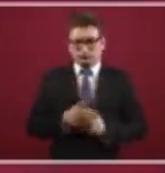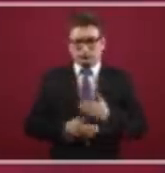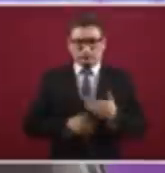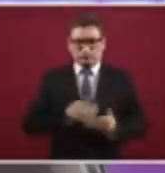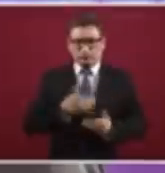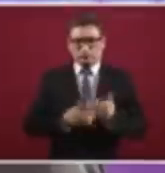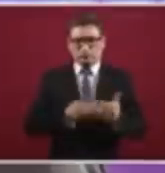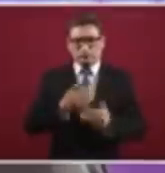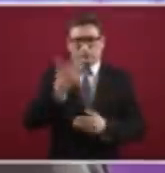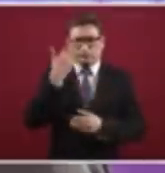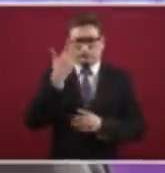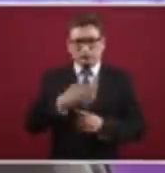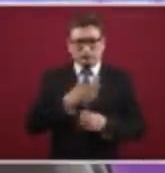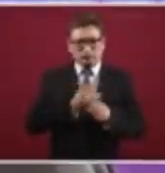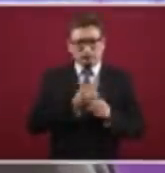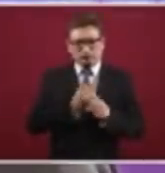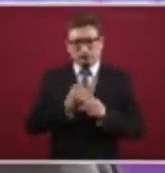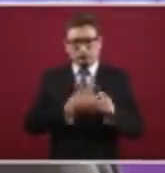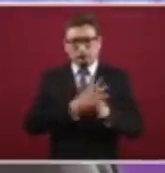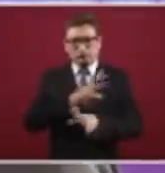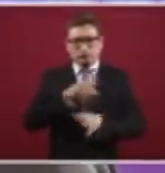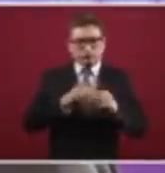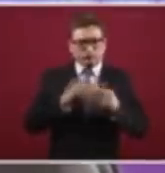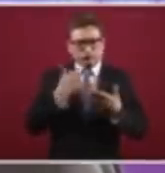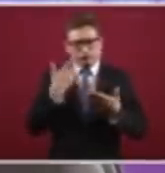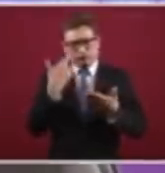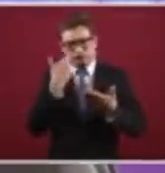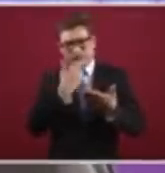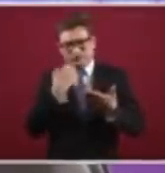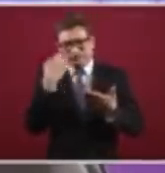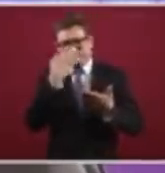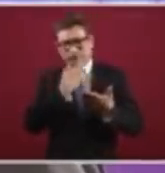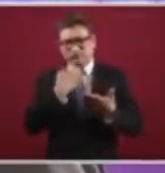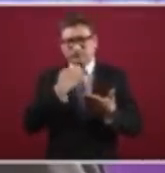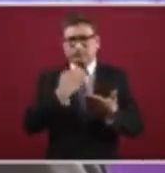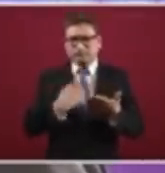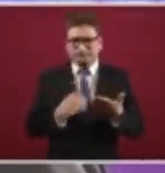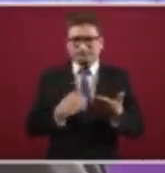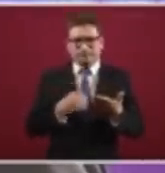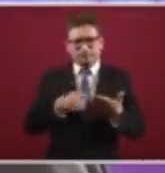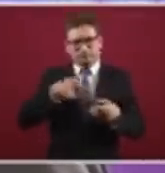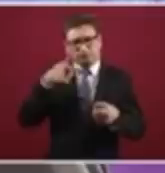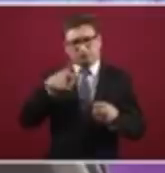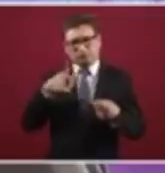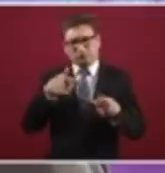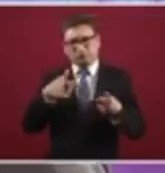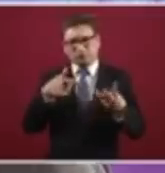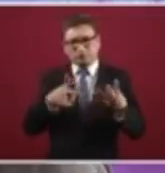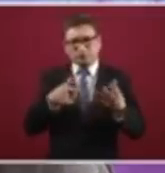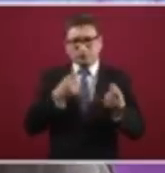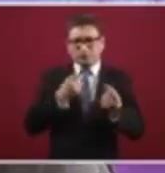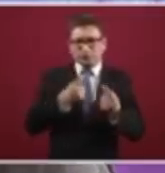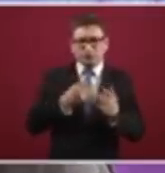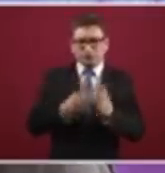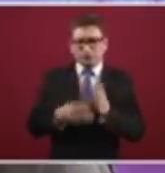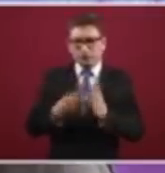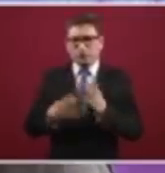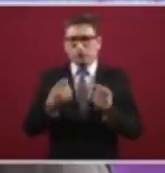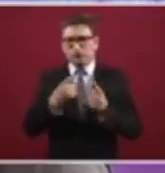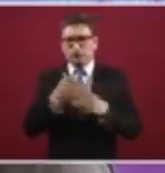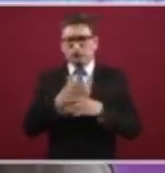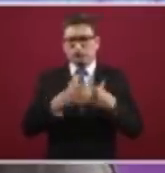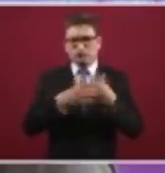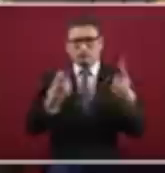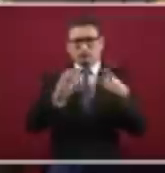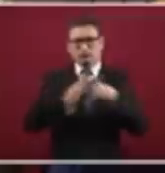integral de la investigación y subsanando las omisiones y las contradicciones la